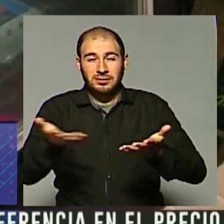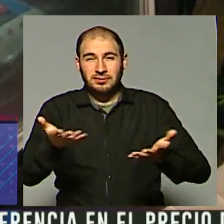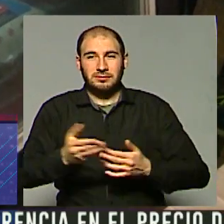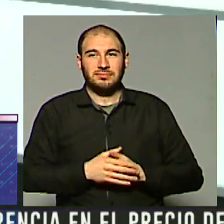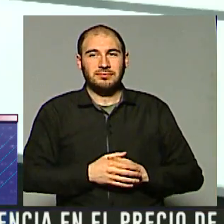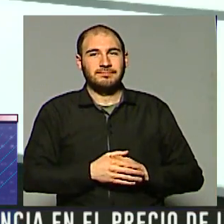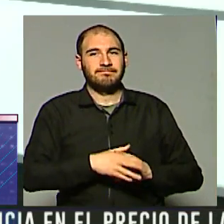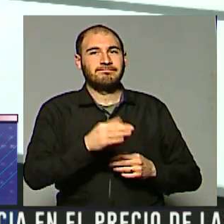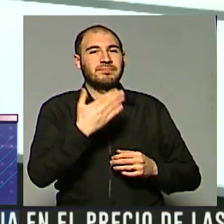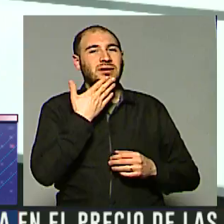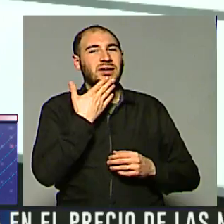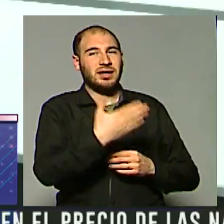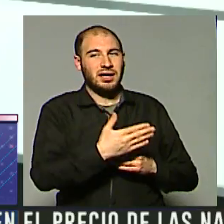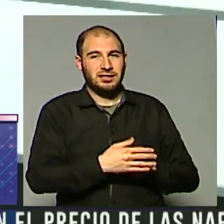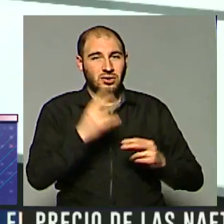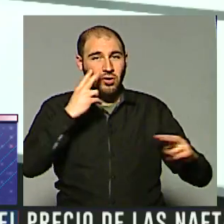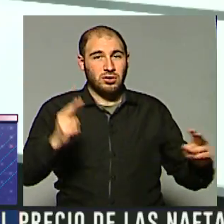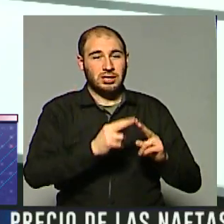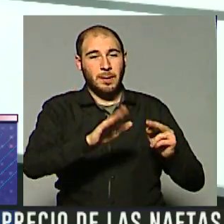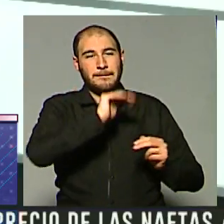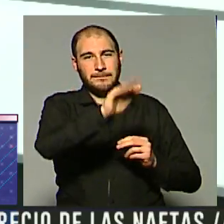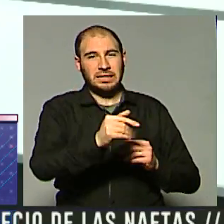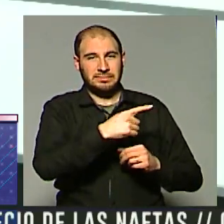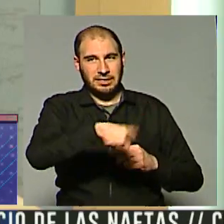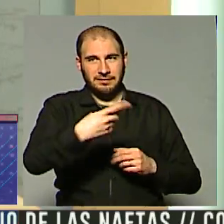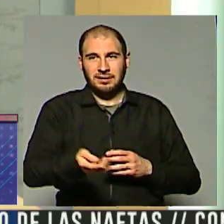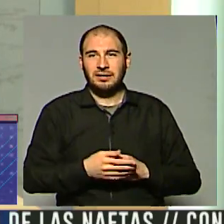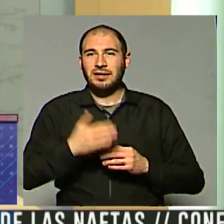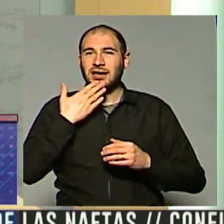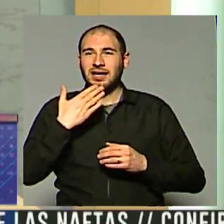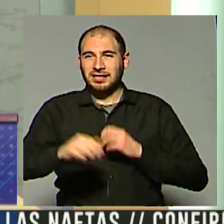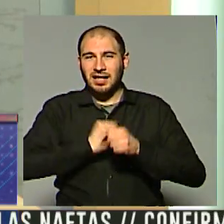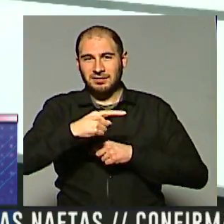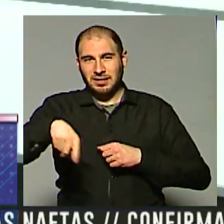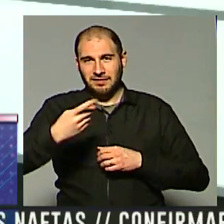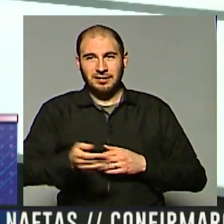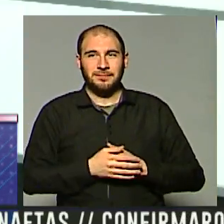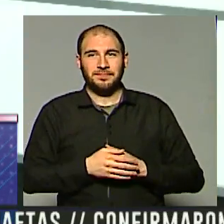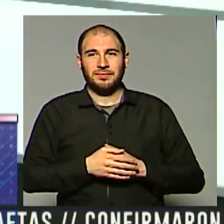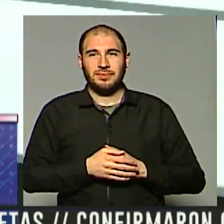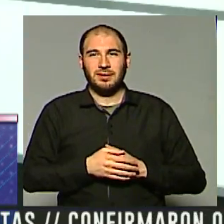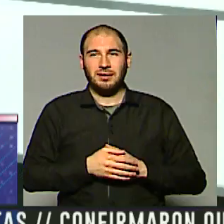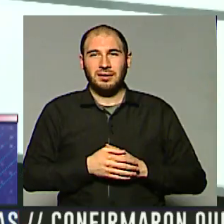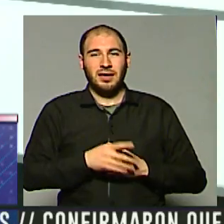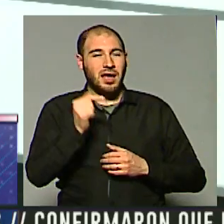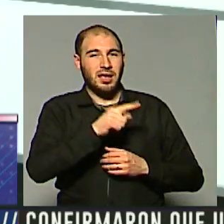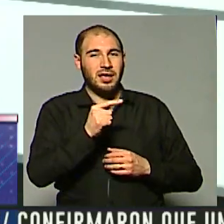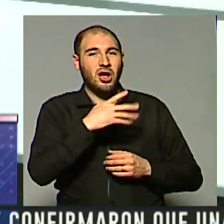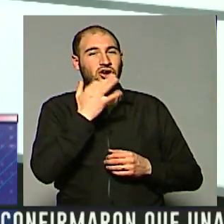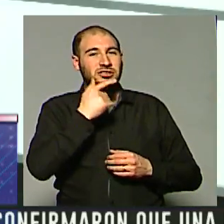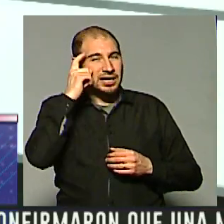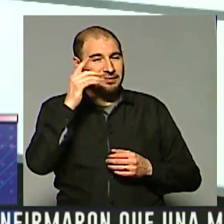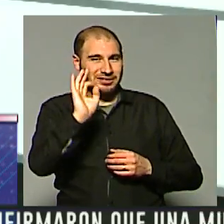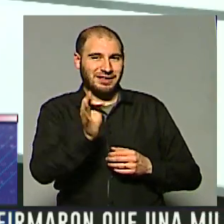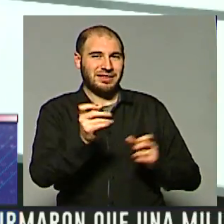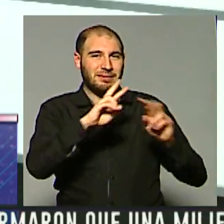Así es. Bueno, José, muchísimas gracias. Ya nos reencontramos el día martes de la semana que viene. Gracias, hasta la semana que viene. Muchas gracias. Bueno, ahí pasaba, sí, José Vargas, nuestro